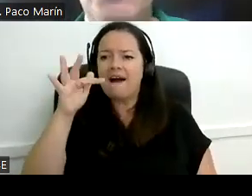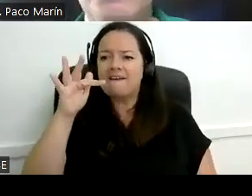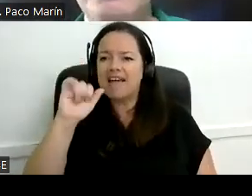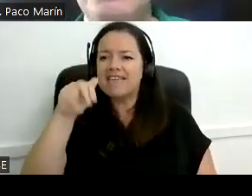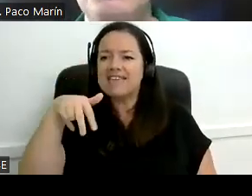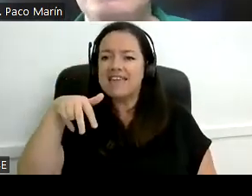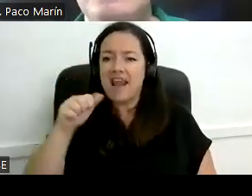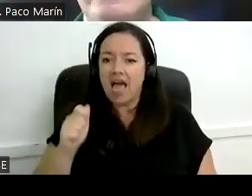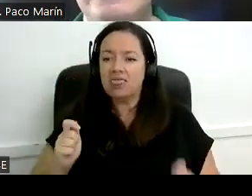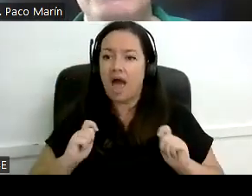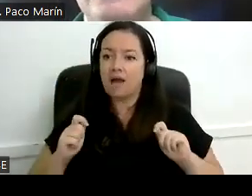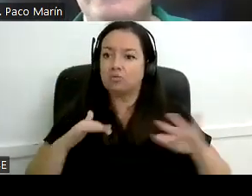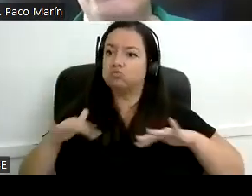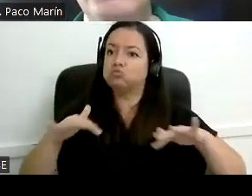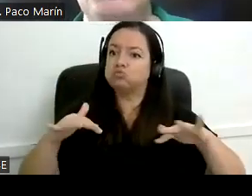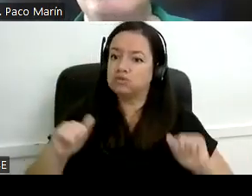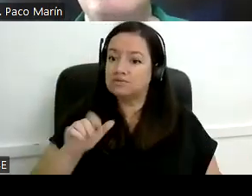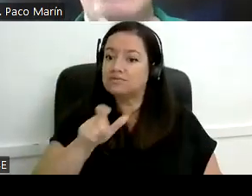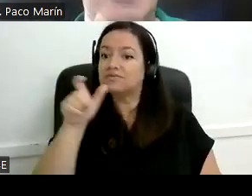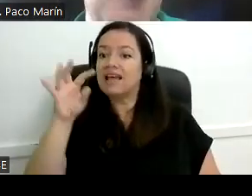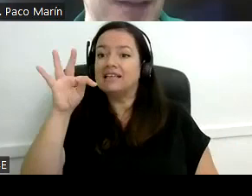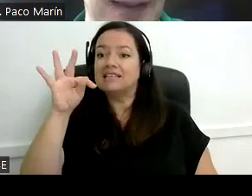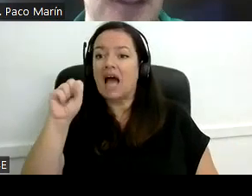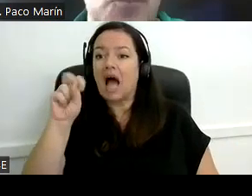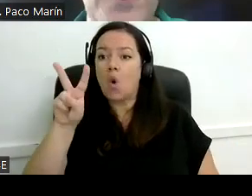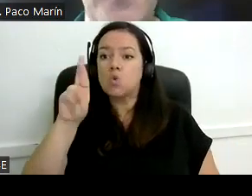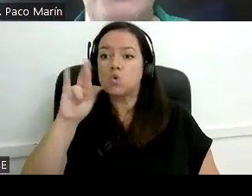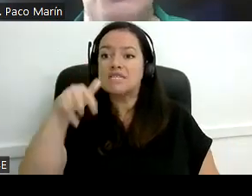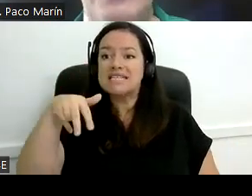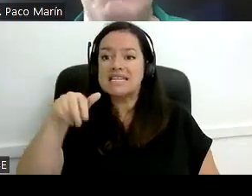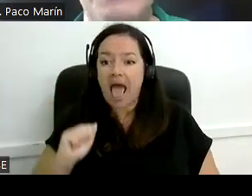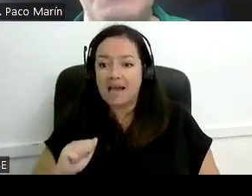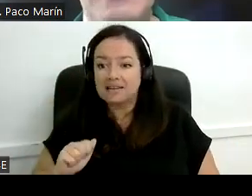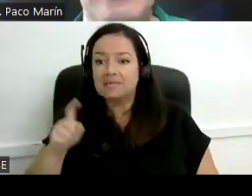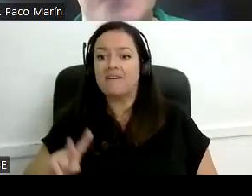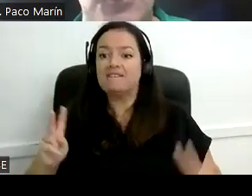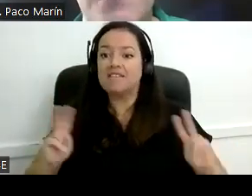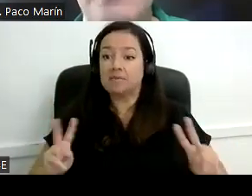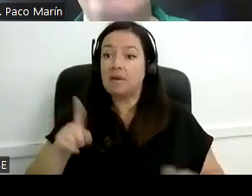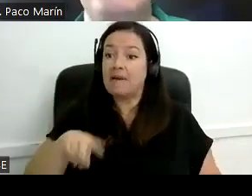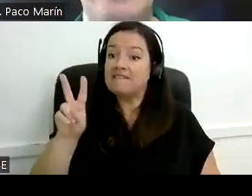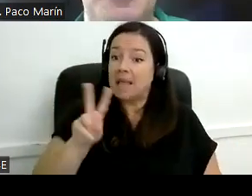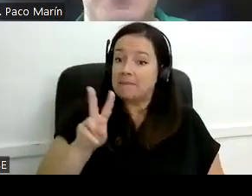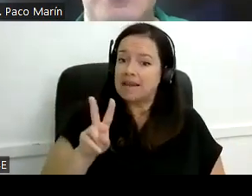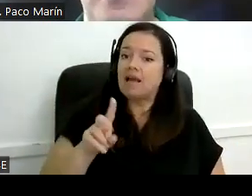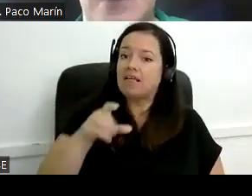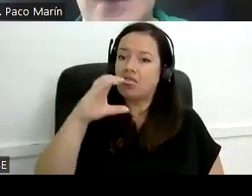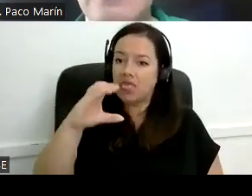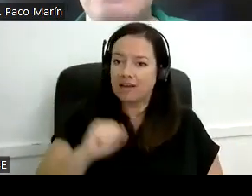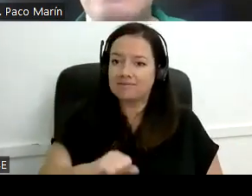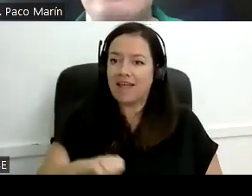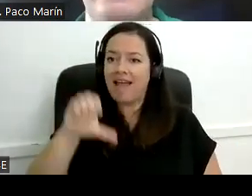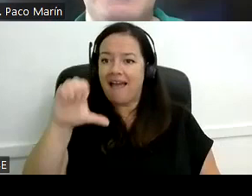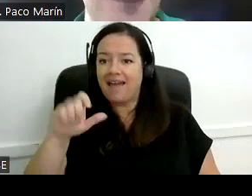acelera, por así decirlo, en taurina e inositol. Además, es muy rico en vitaminas antioxidantes, la C, la